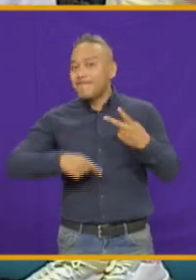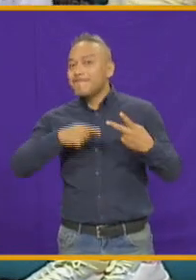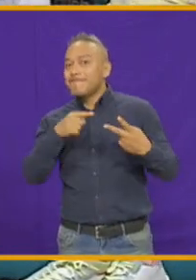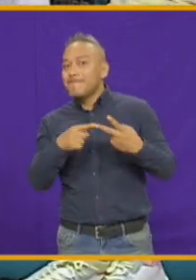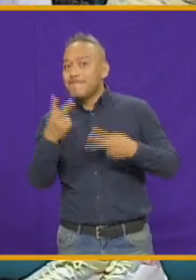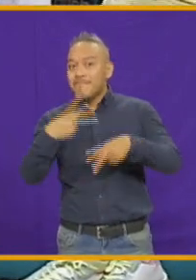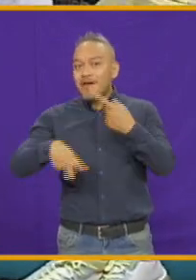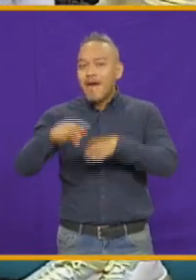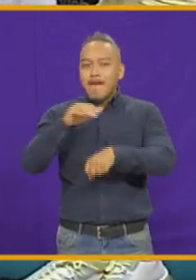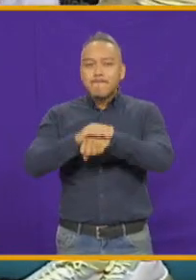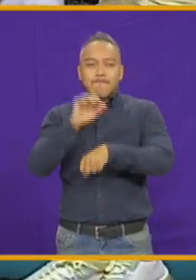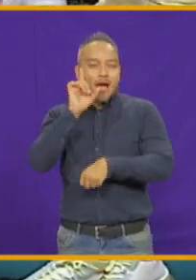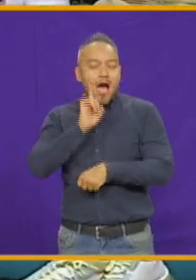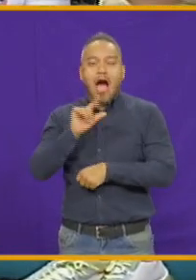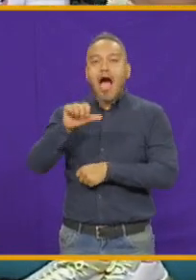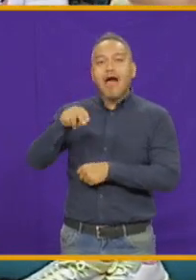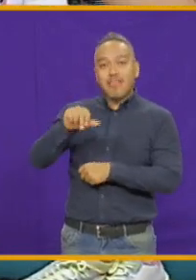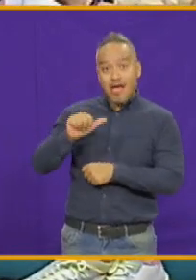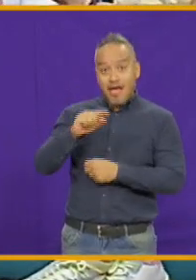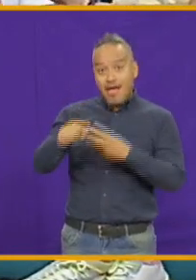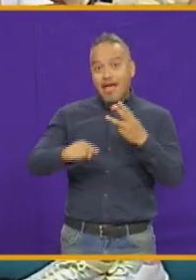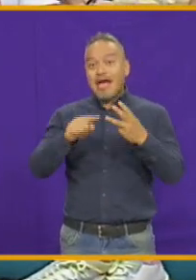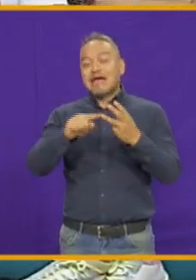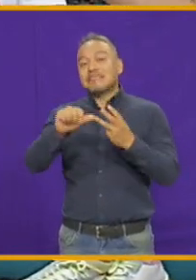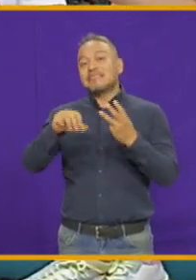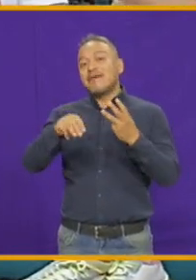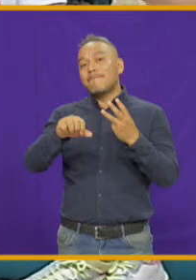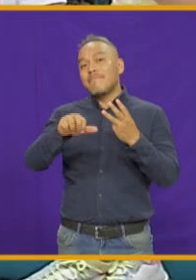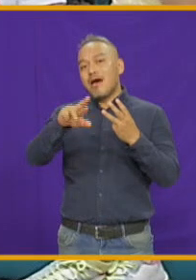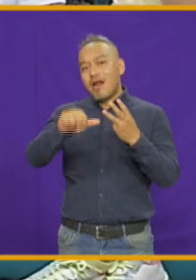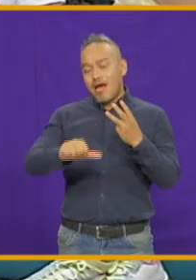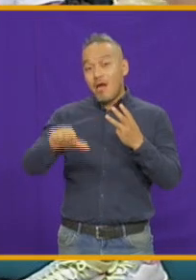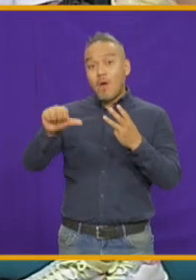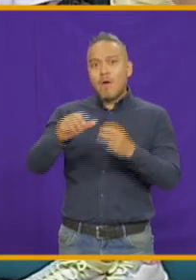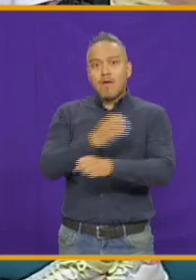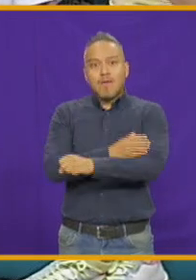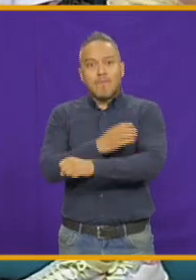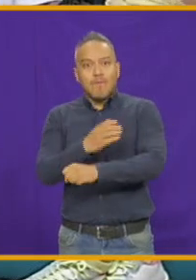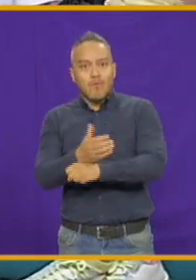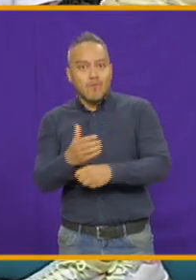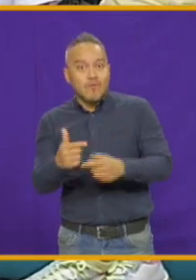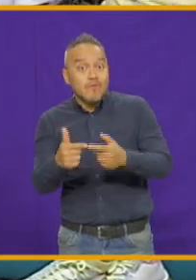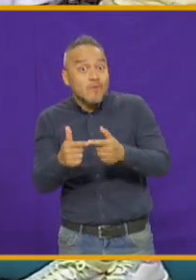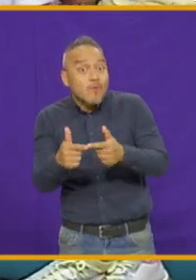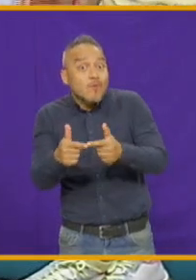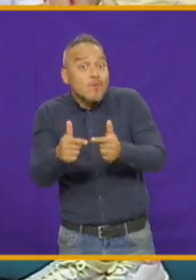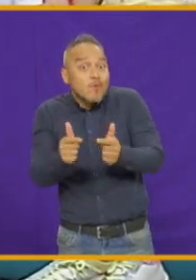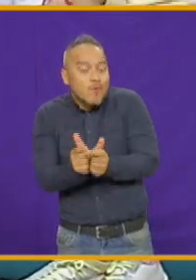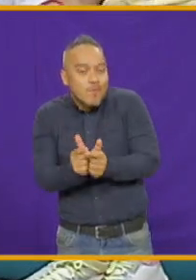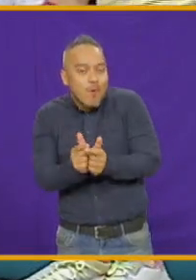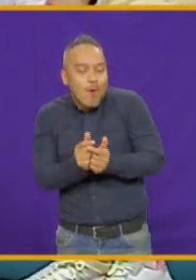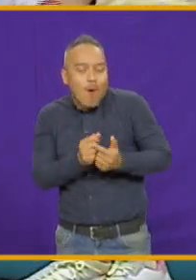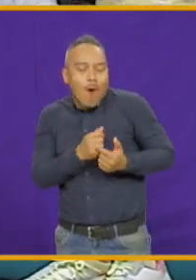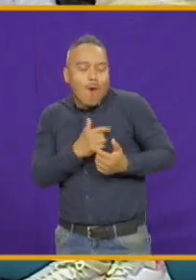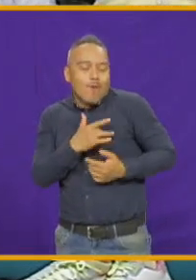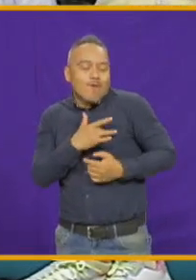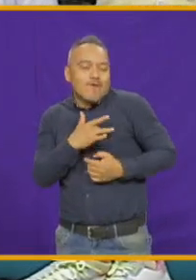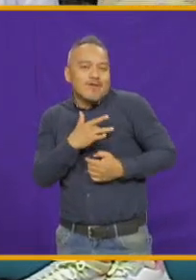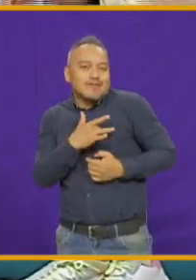nuestra queridísima Ana Paula y Samara ellas nos acompañan de algo que se llama tribu corazón